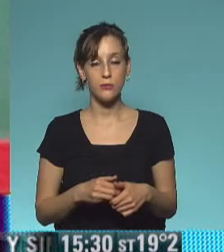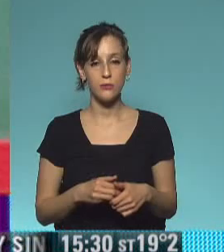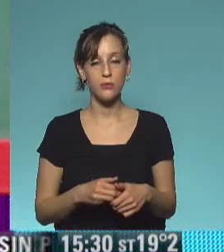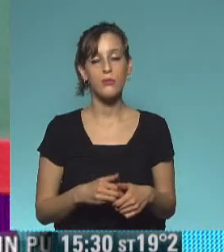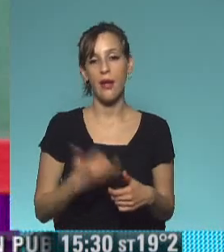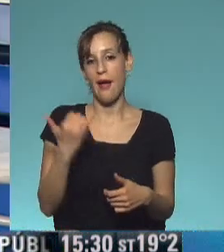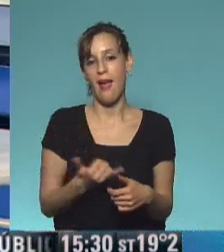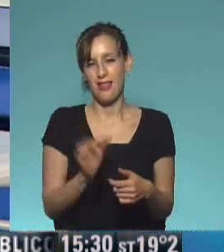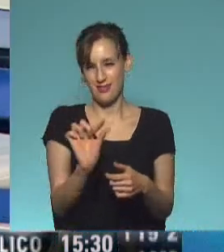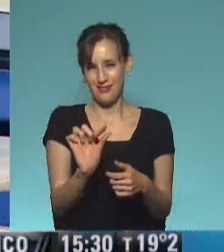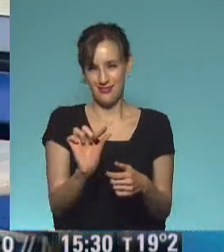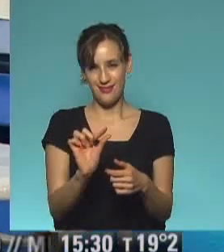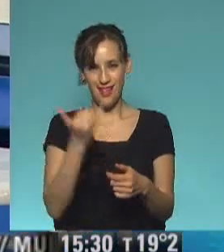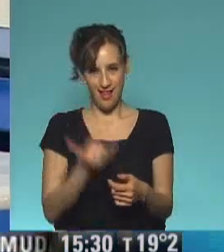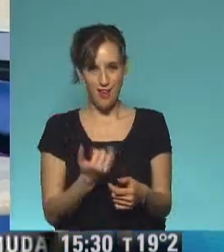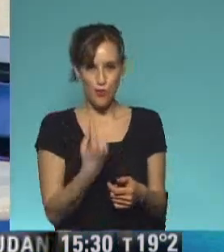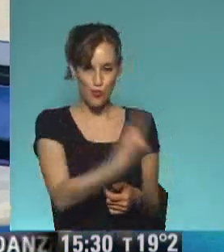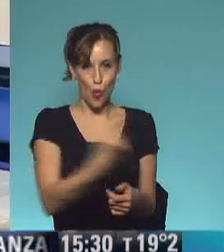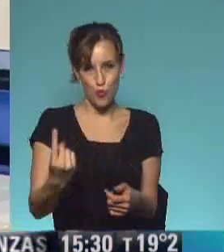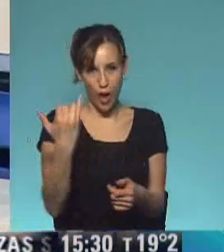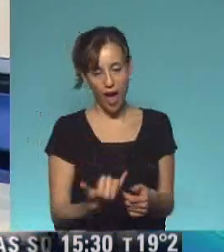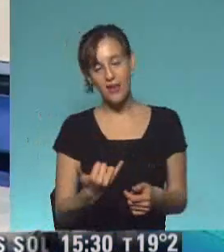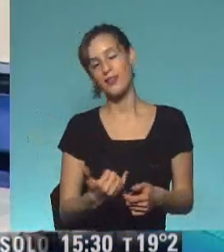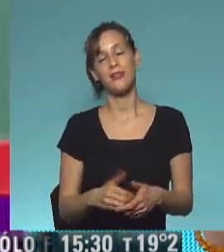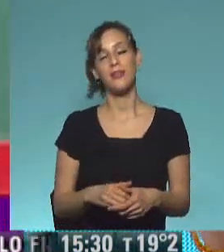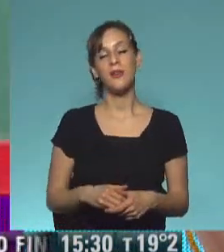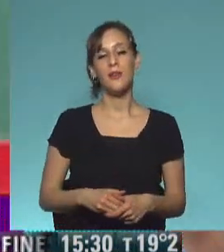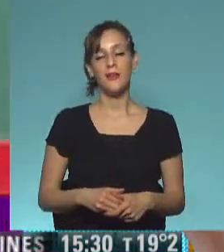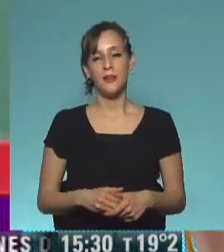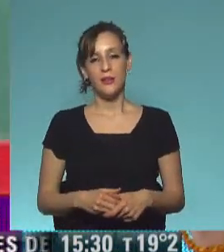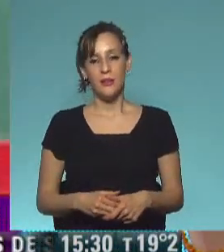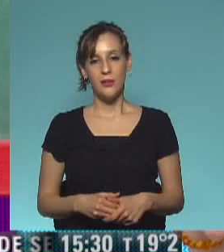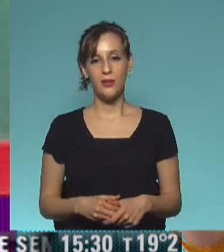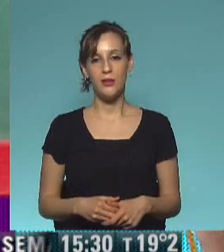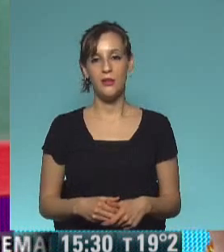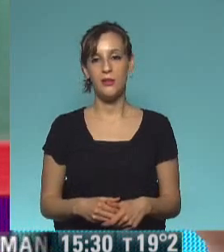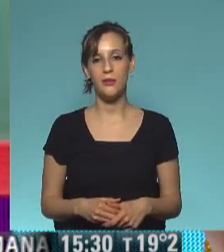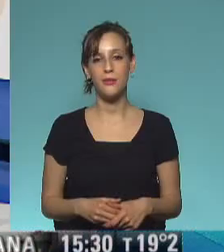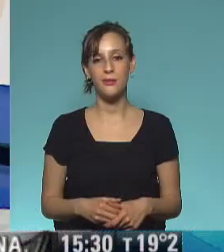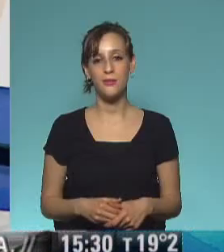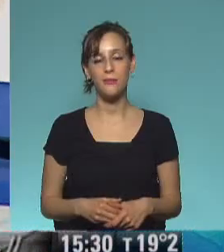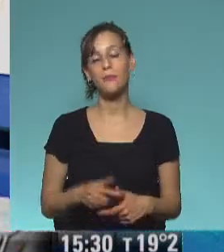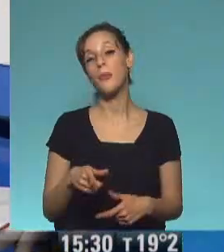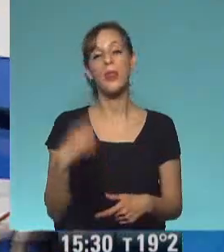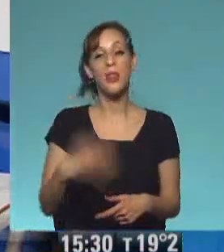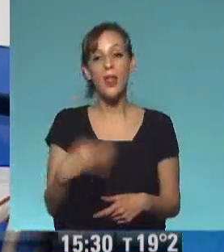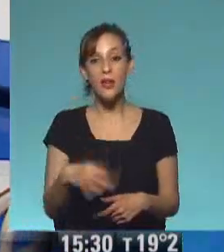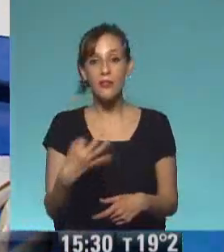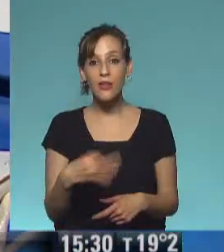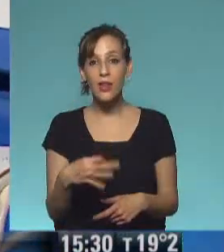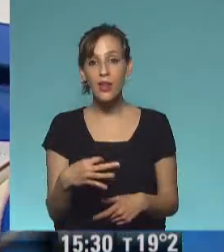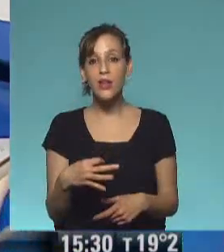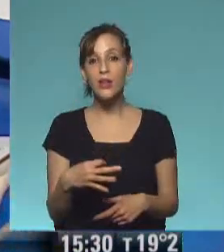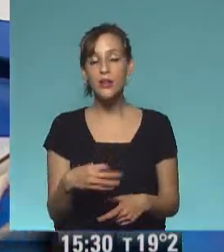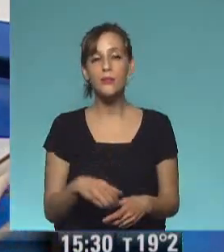son frijoles. Las fichitas, esas. Fichitas, las fichitas esas. Cada uno con su frijol. Ay, ahí te paso tus frijoles. Y tienen que ir golpeando